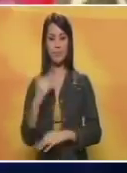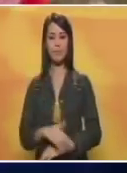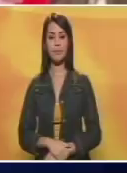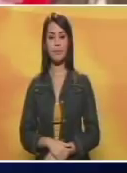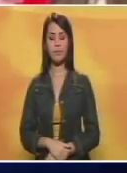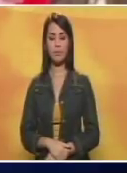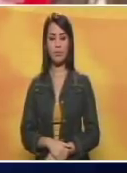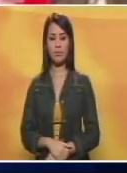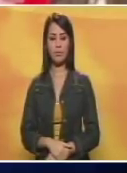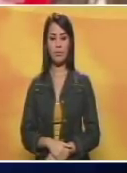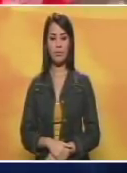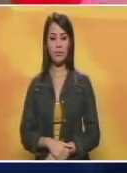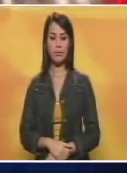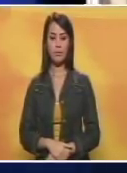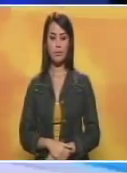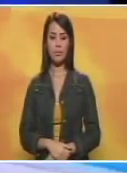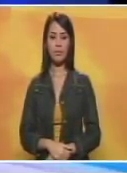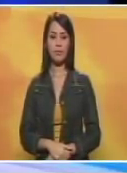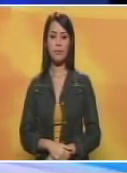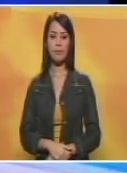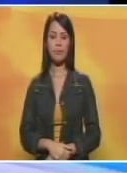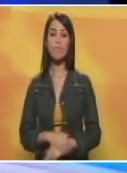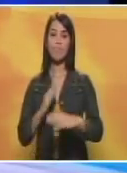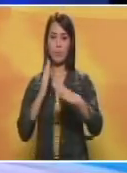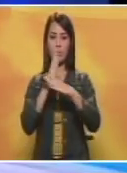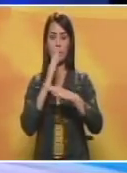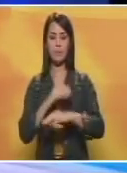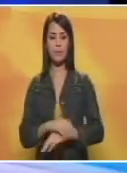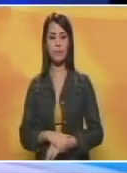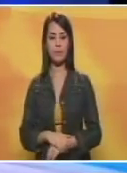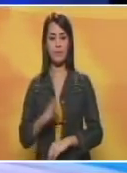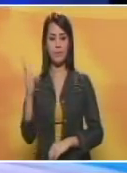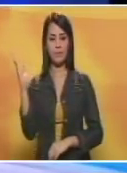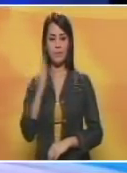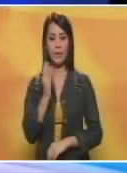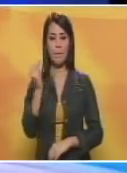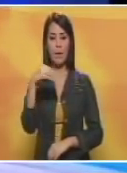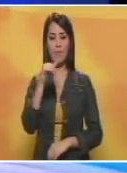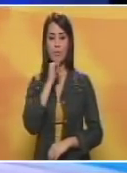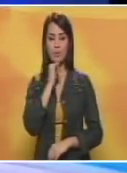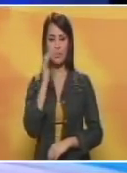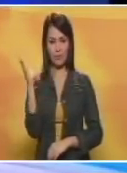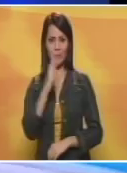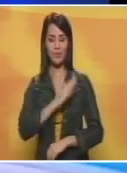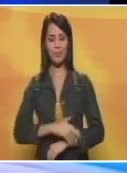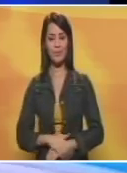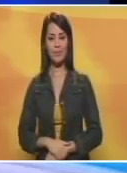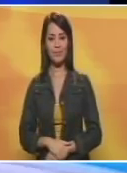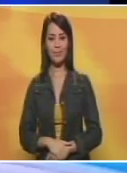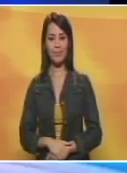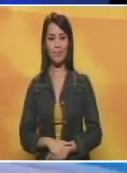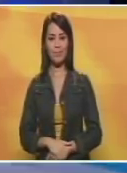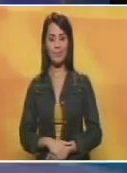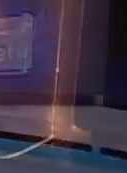zulia hacemos una breve pausa al regreso venimos con más información